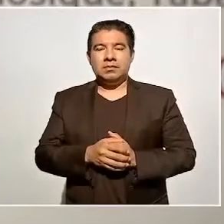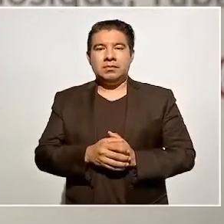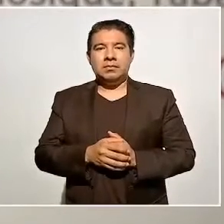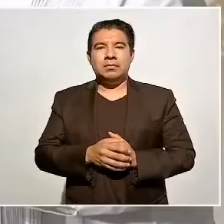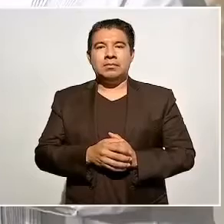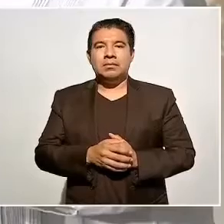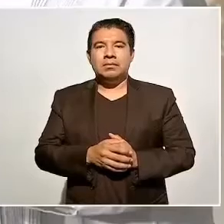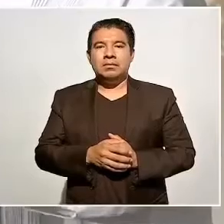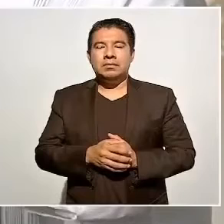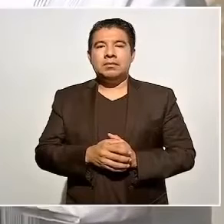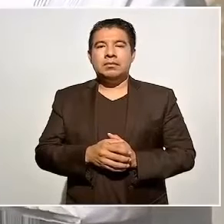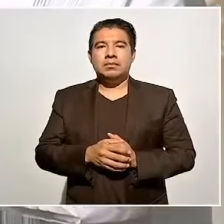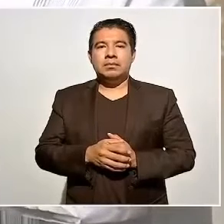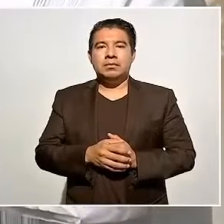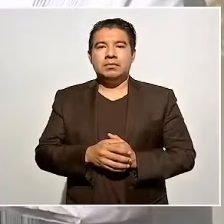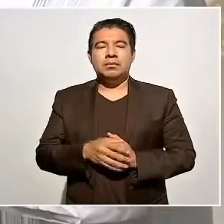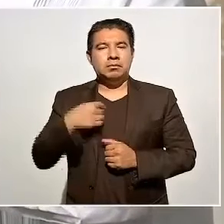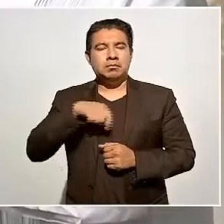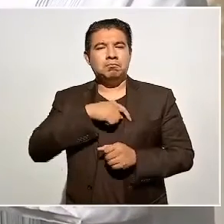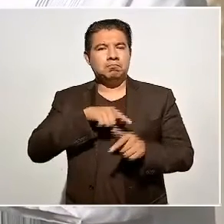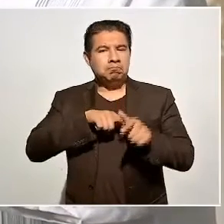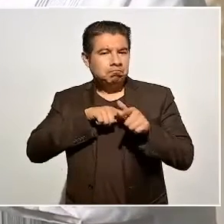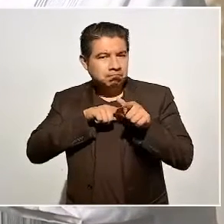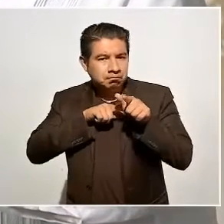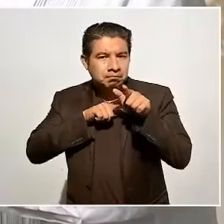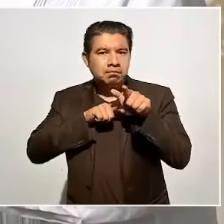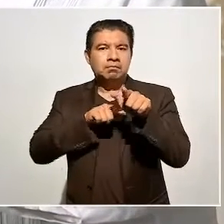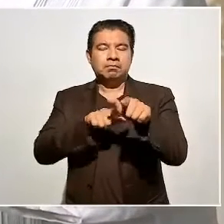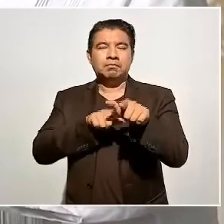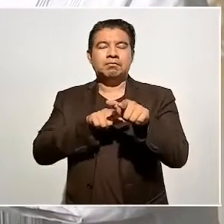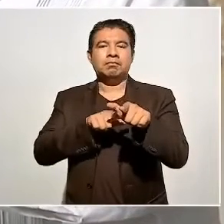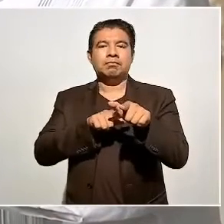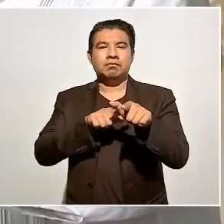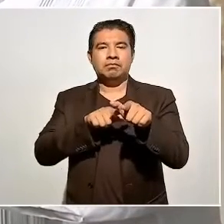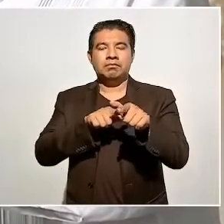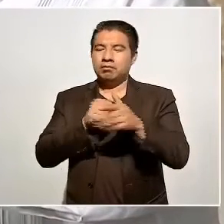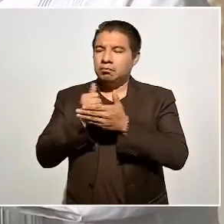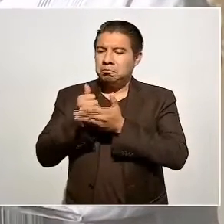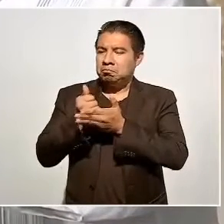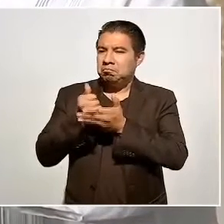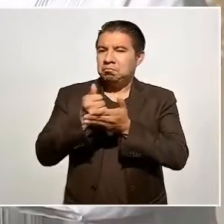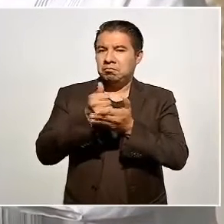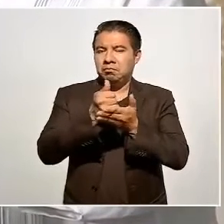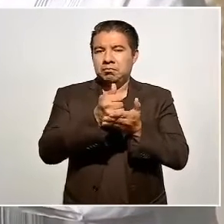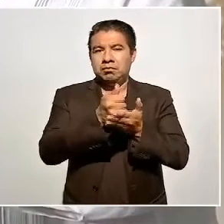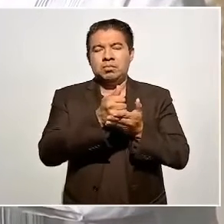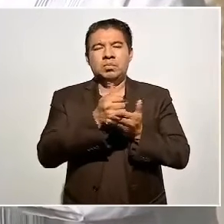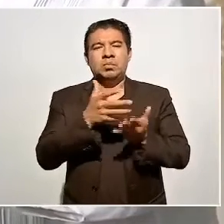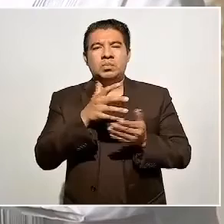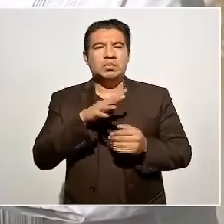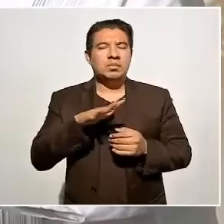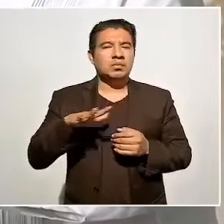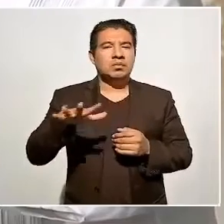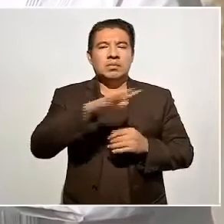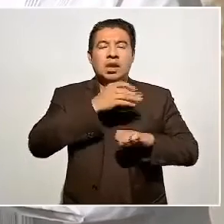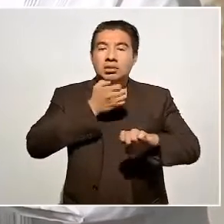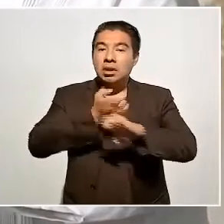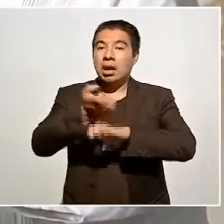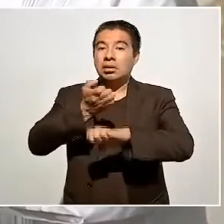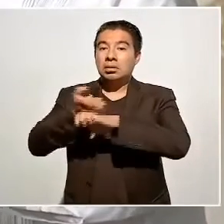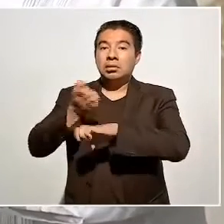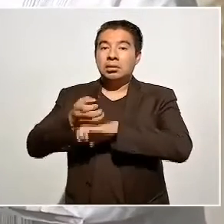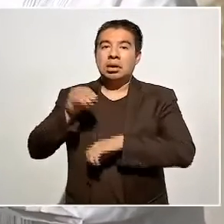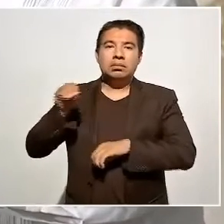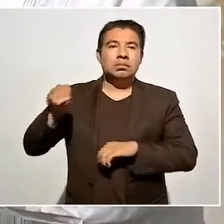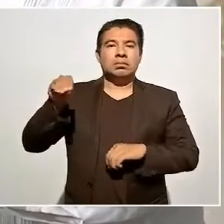Vamos a seguir apoyando a todos los estados, todas las